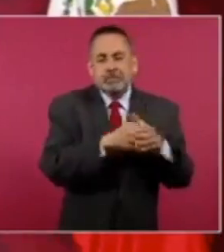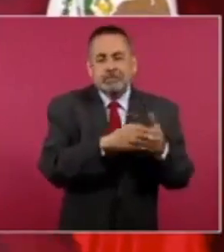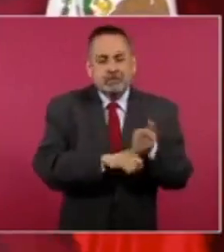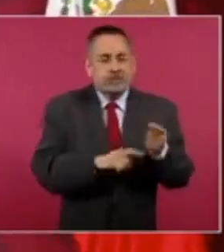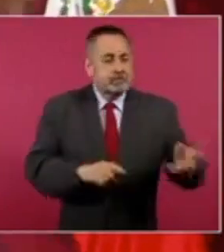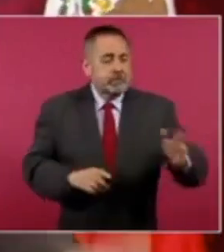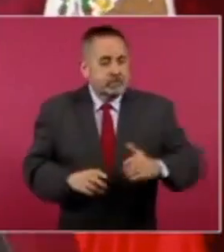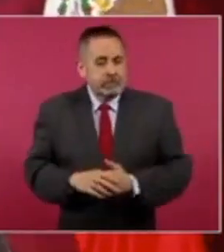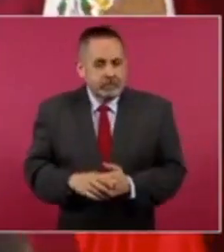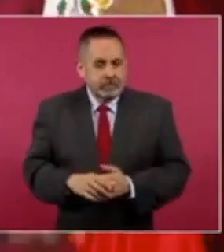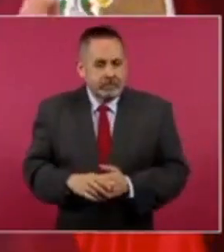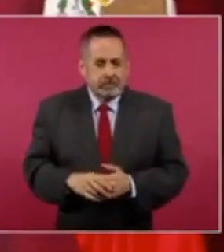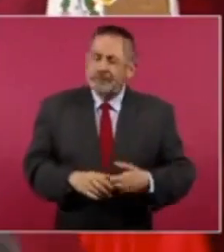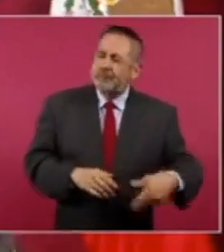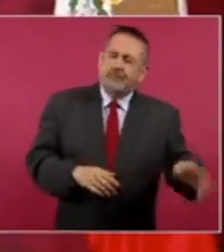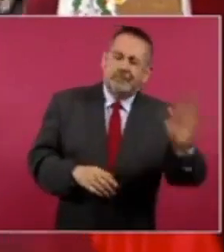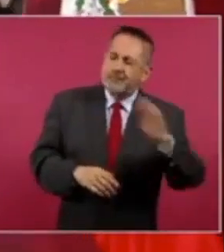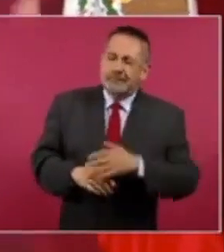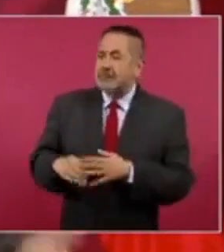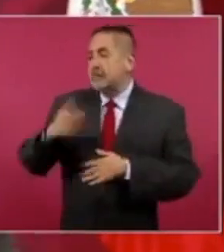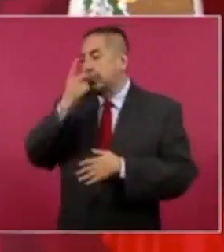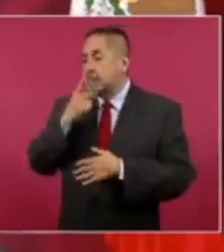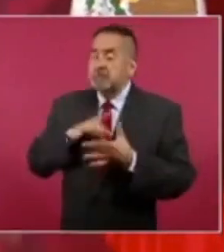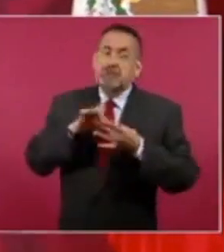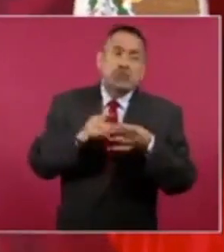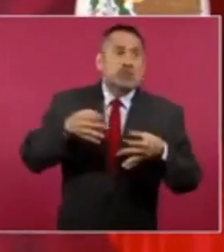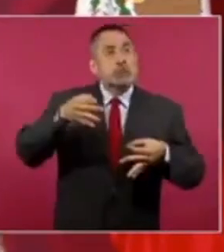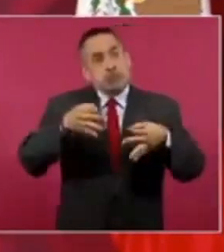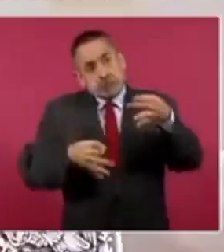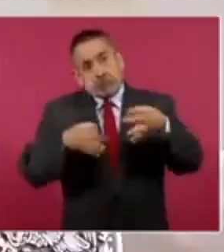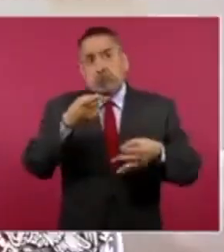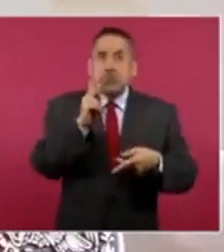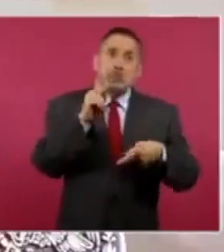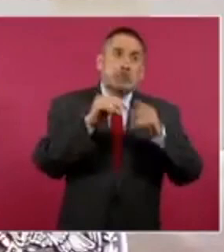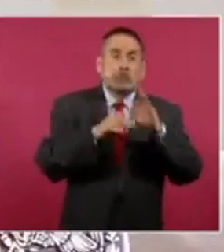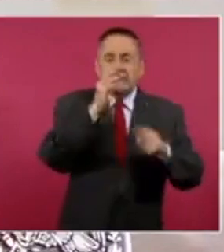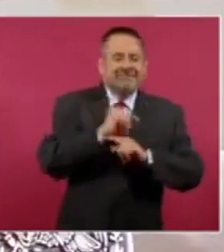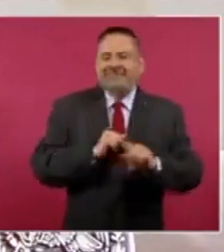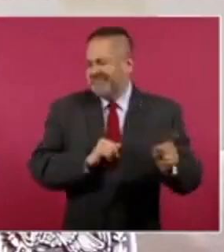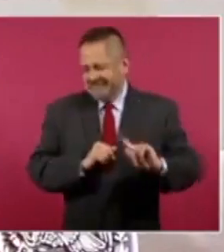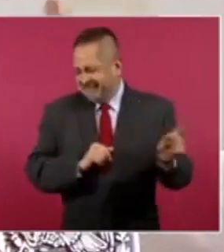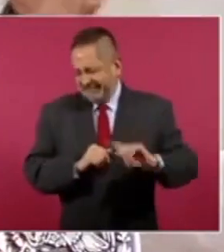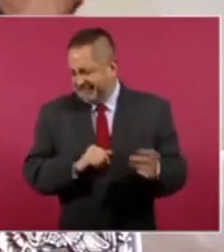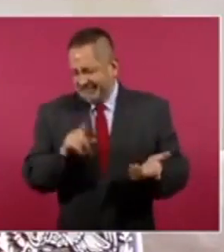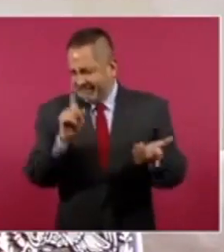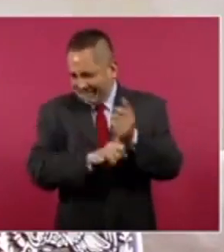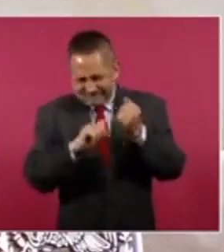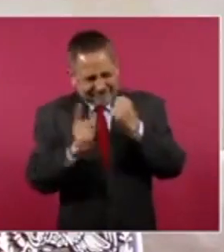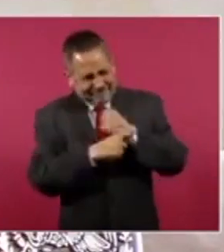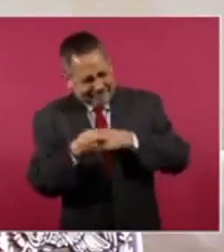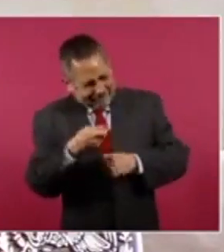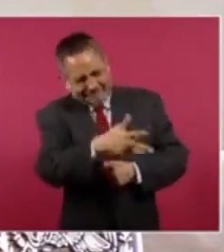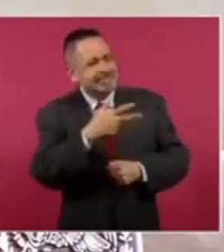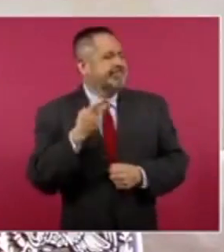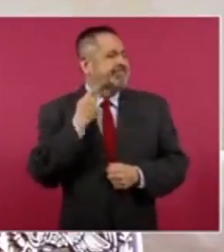Entonces, que no me vengan aquí a decir que es un asunto jurídico, no, es un asunto